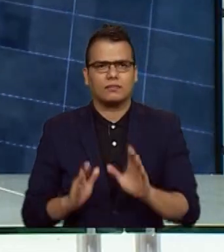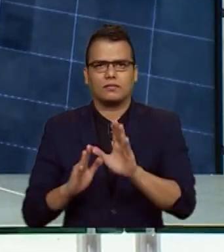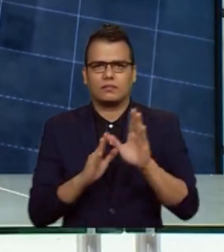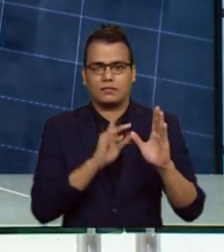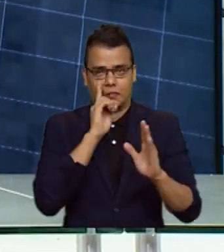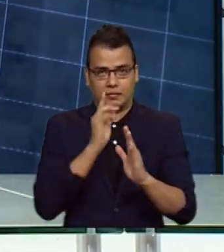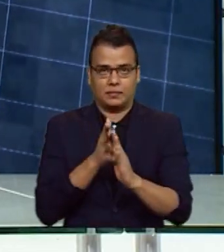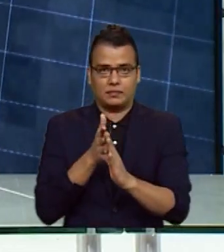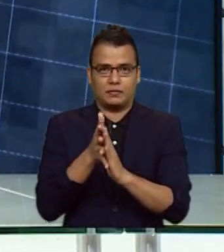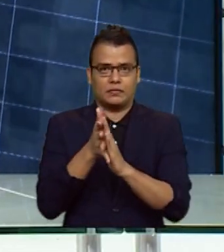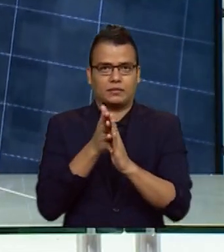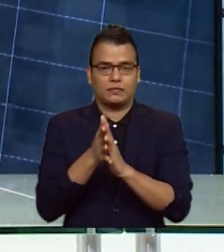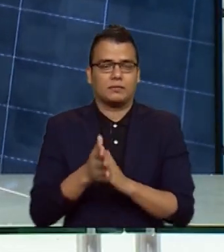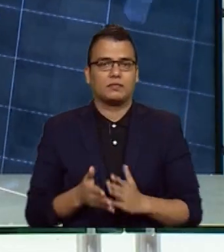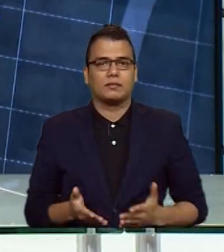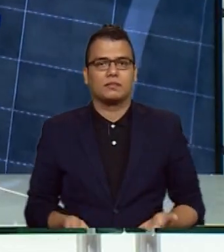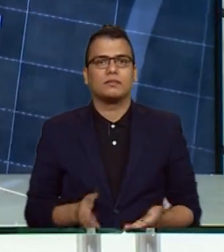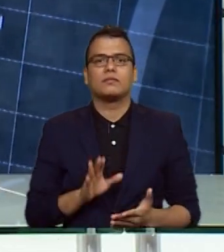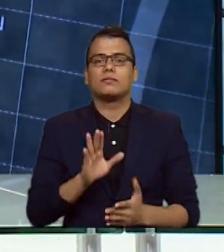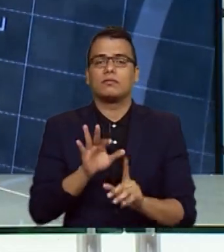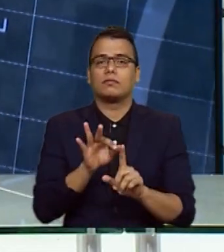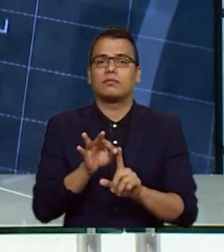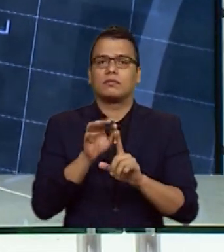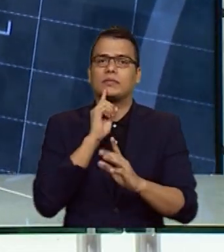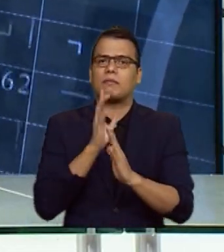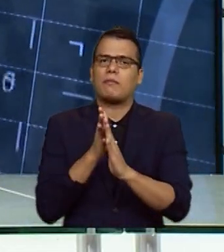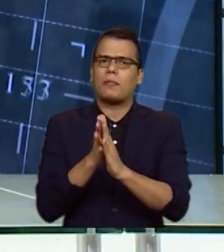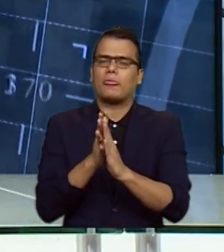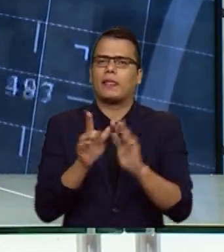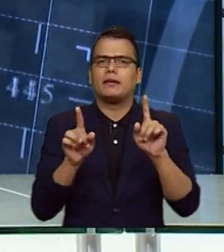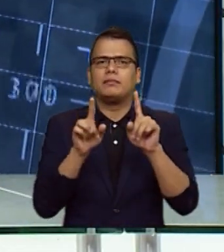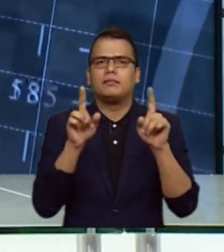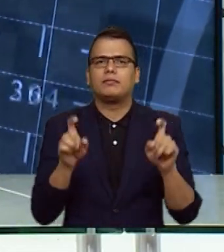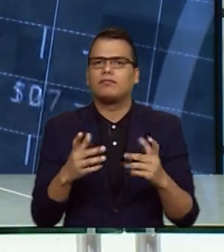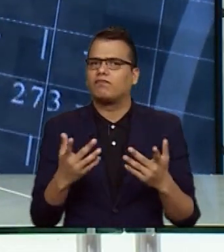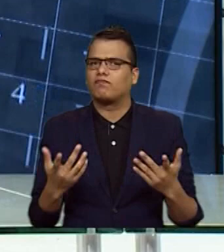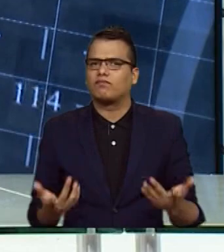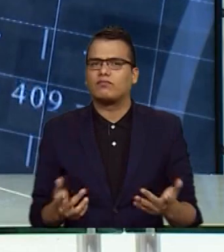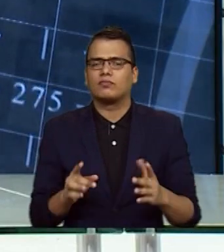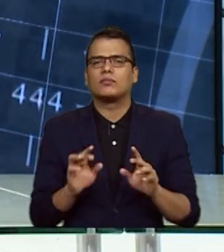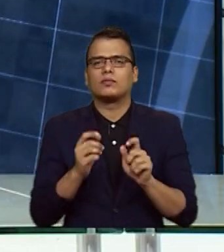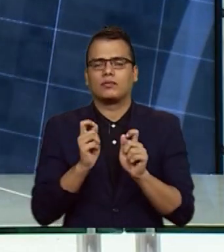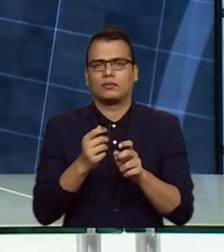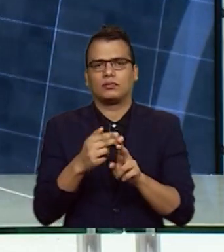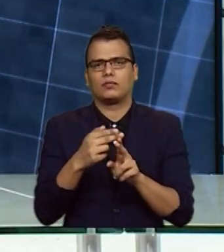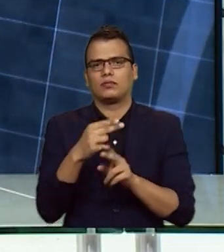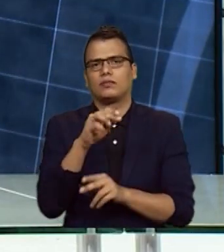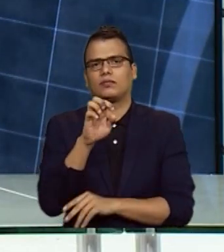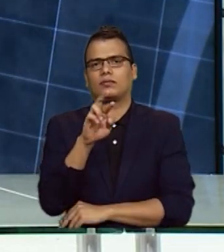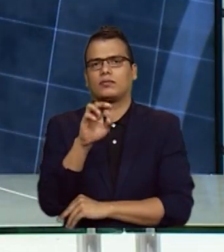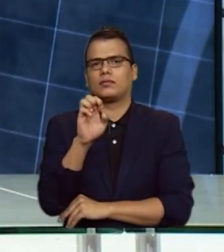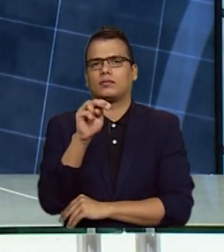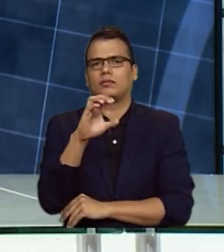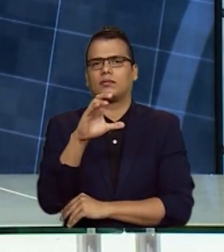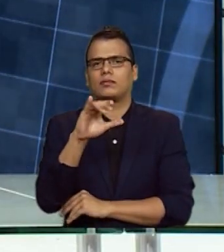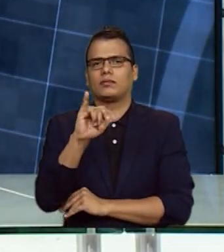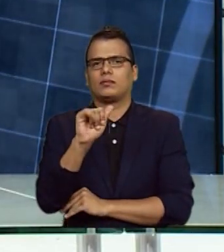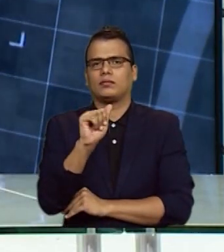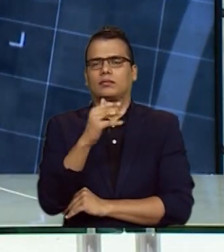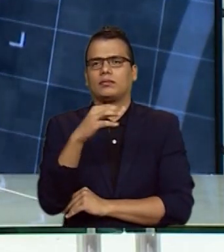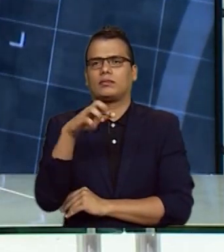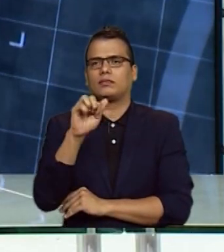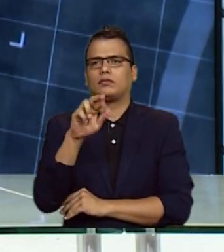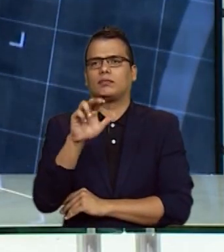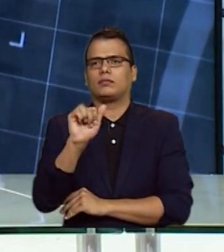Y cerramos este bloque informativo con nuestro informe especial, Una herencia para la vida. En Tuluá encontramos la historia de Patricia López, a quien